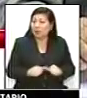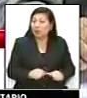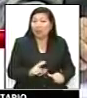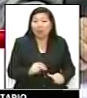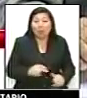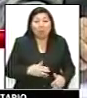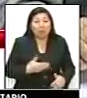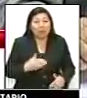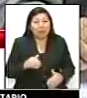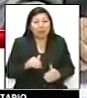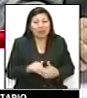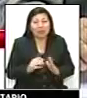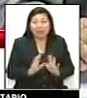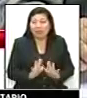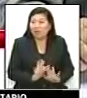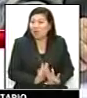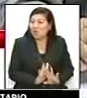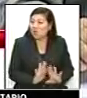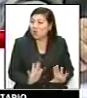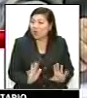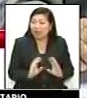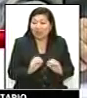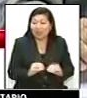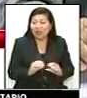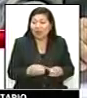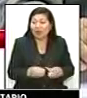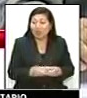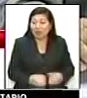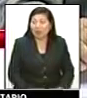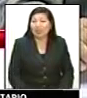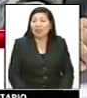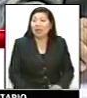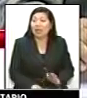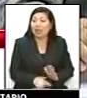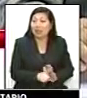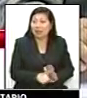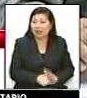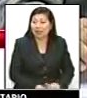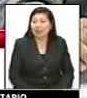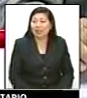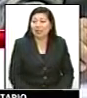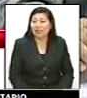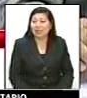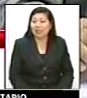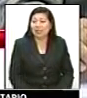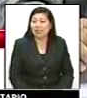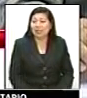no pudiese legislar, porque no es delegable a la Comisión las leyes orgánicas.